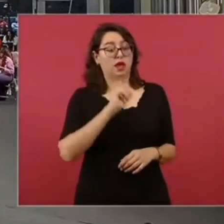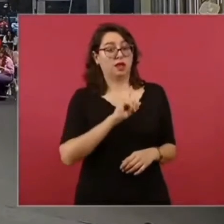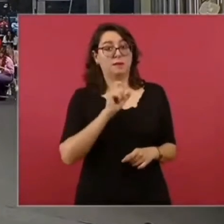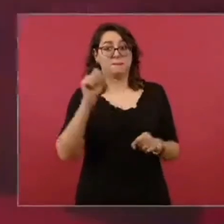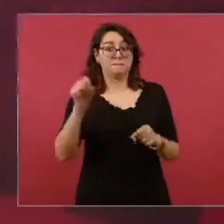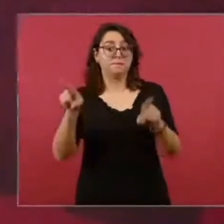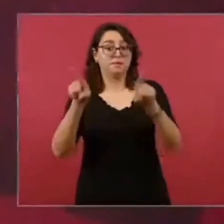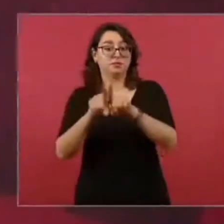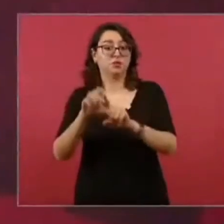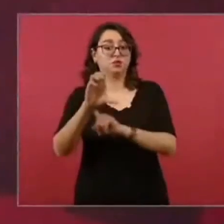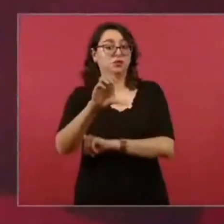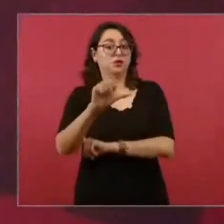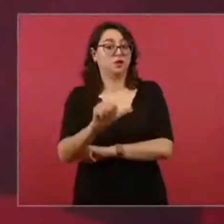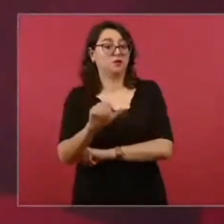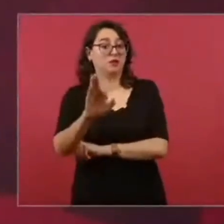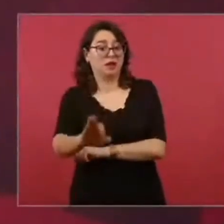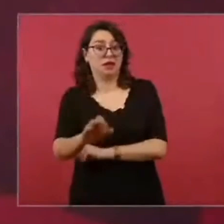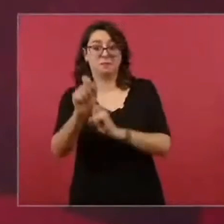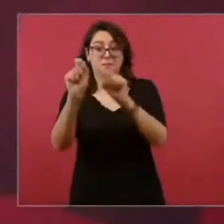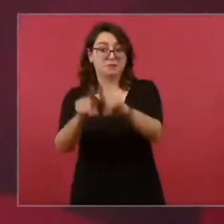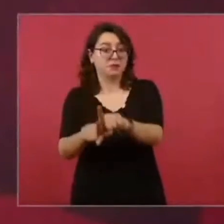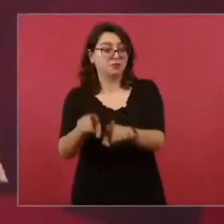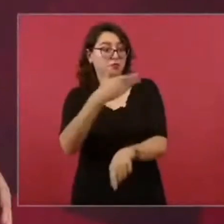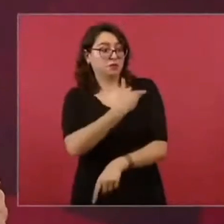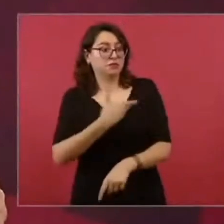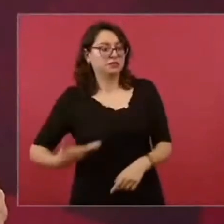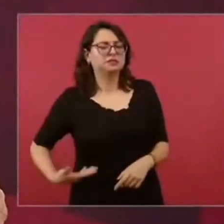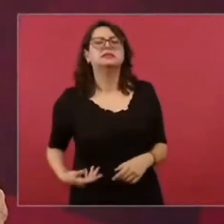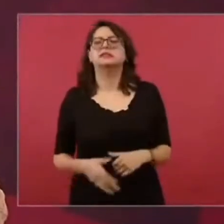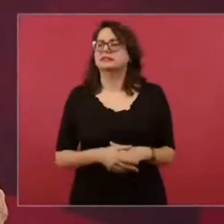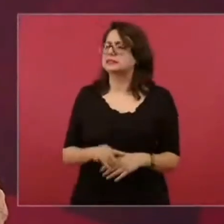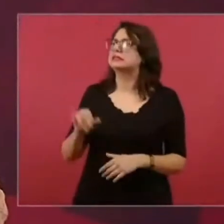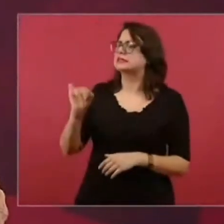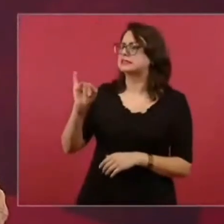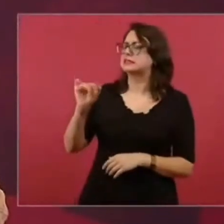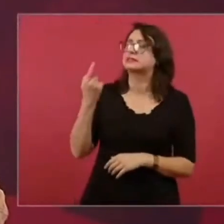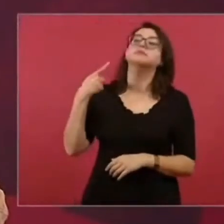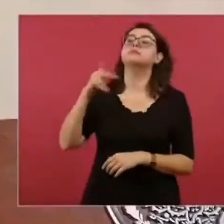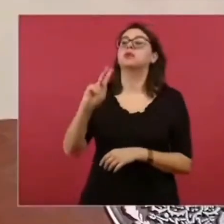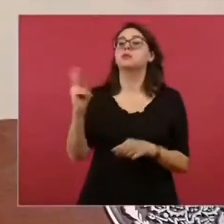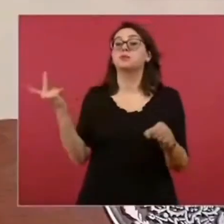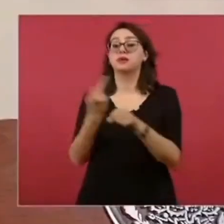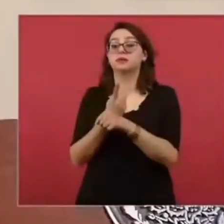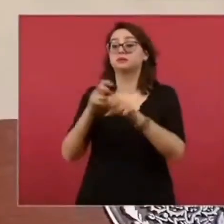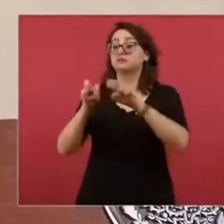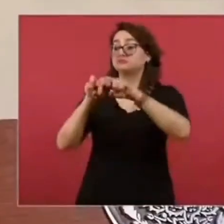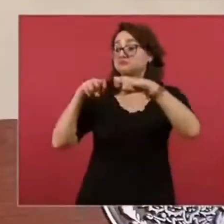maneras, ¿sí? El resto han guardado silencio.